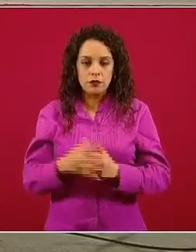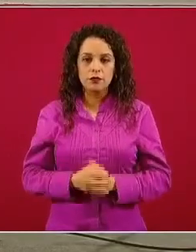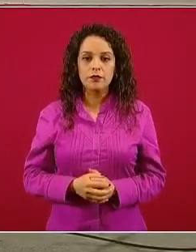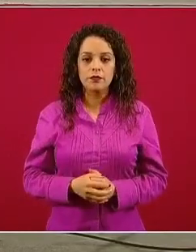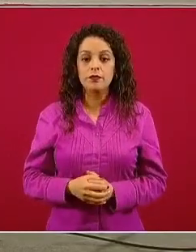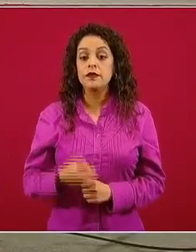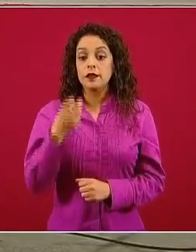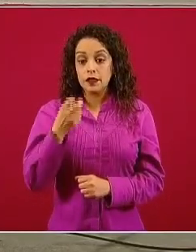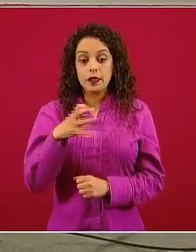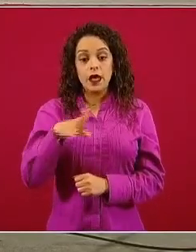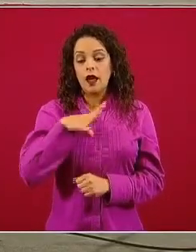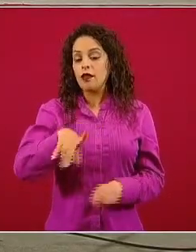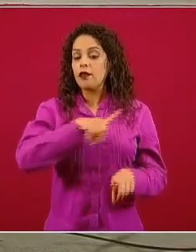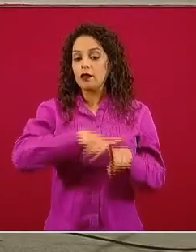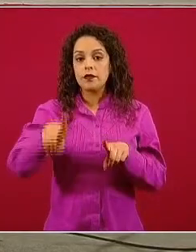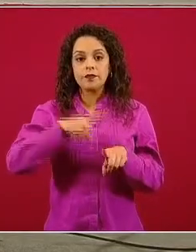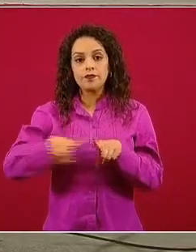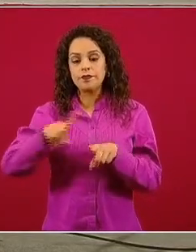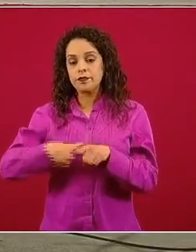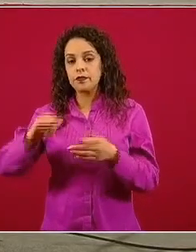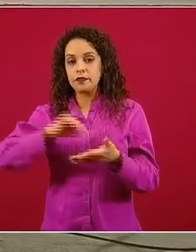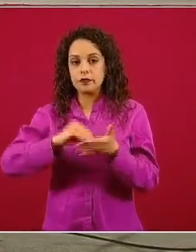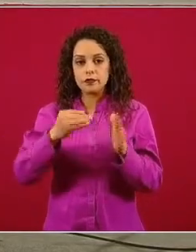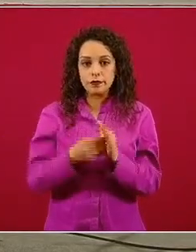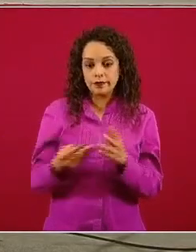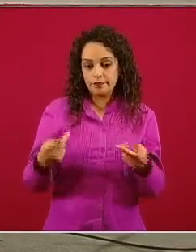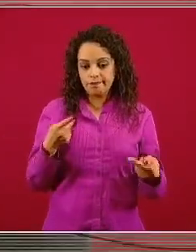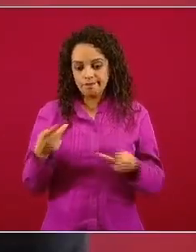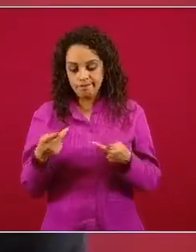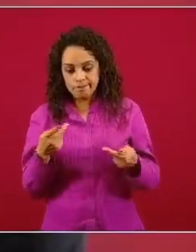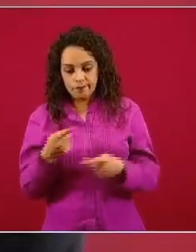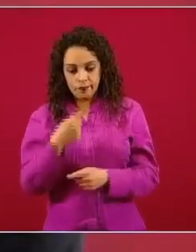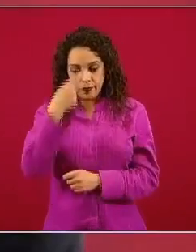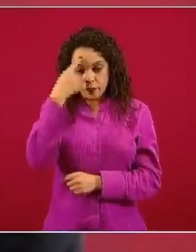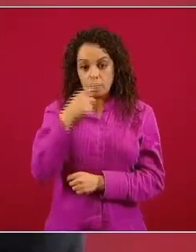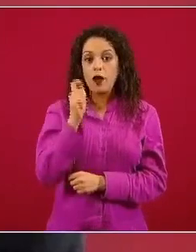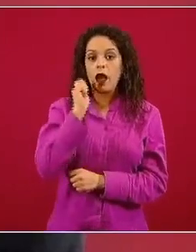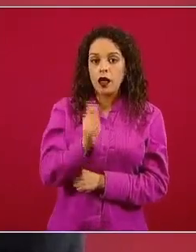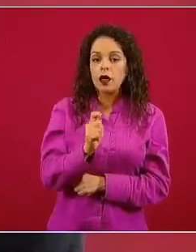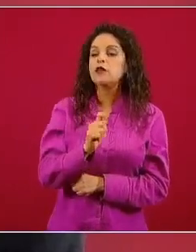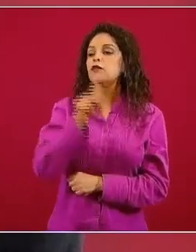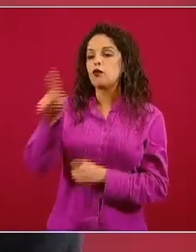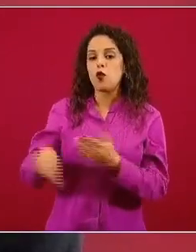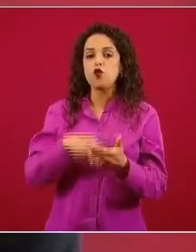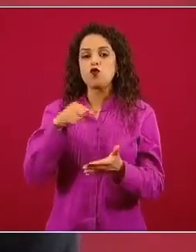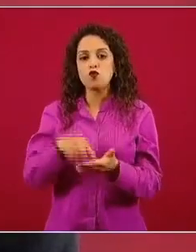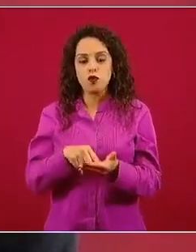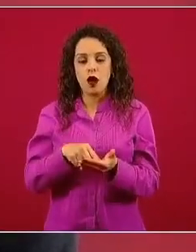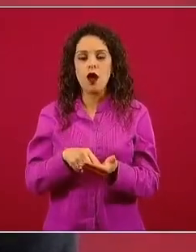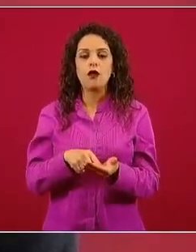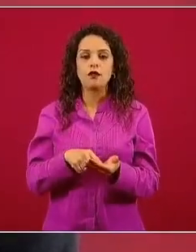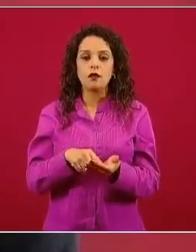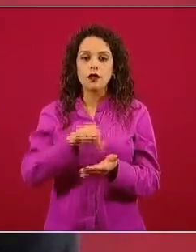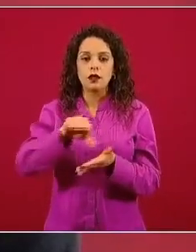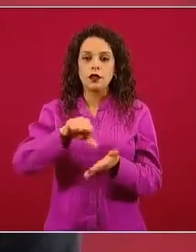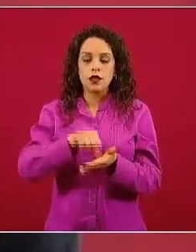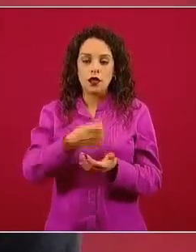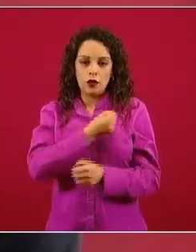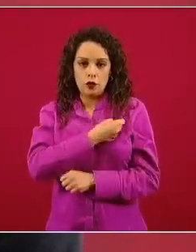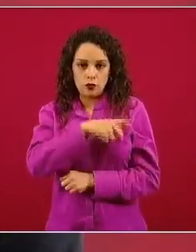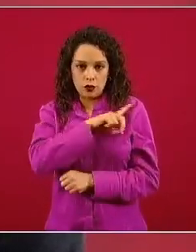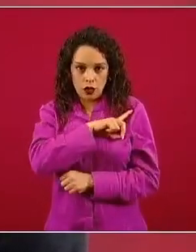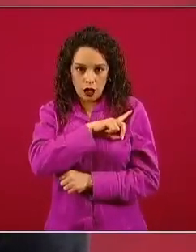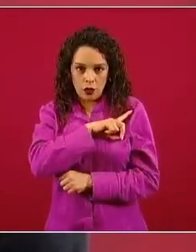implementan toda una serie de estrategias que van desde lógicamente los centros de salud urbanos, pero que integran a los centros de salud